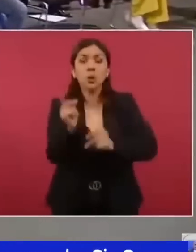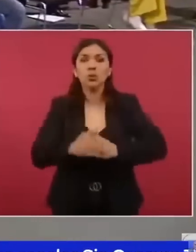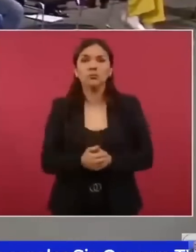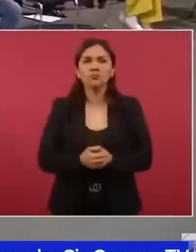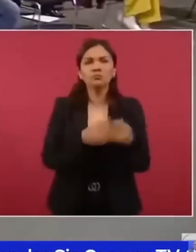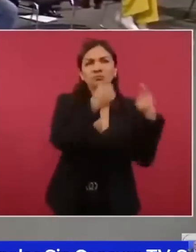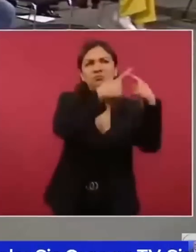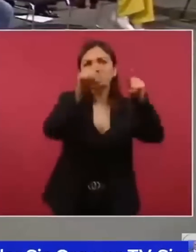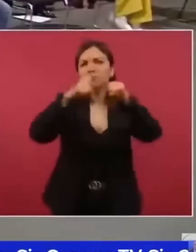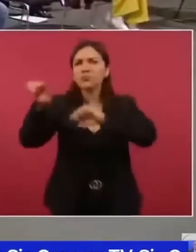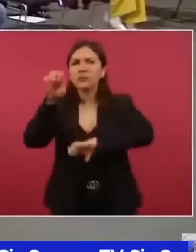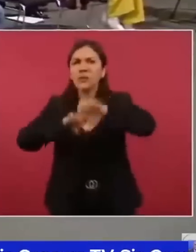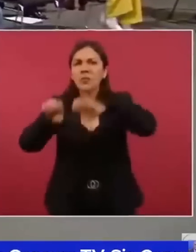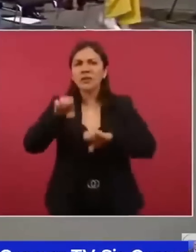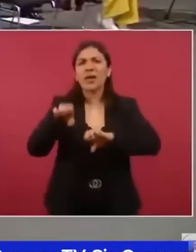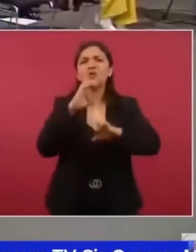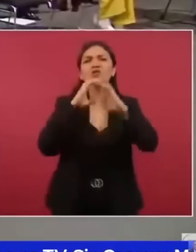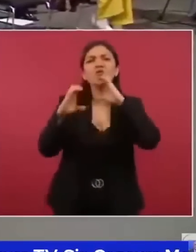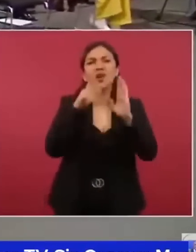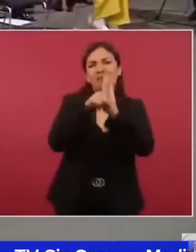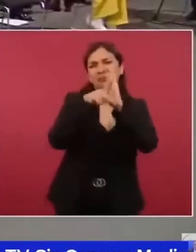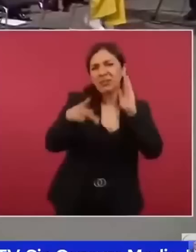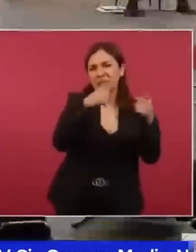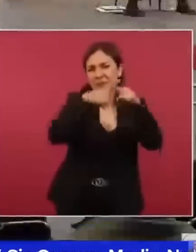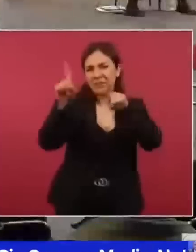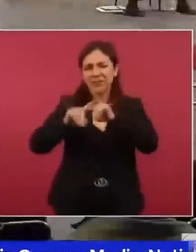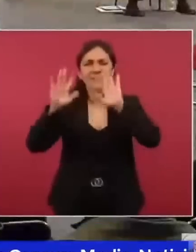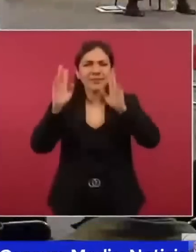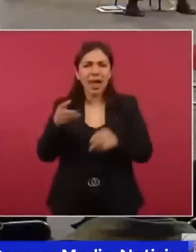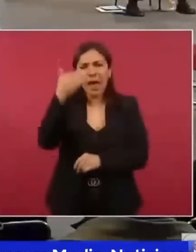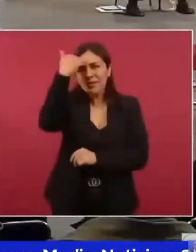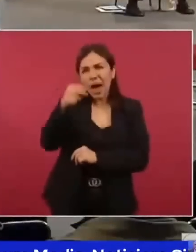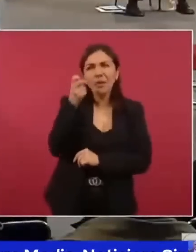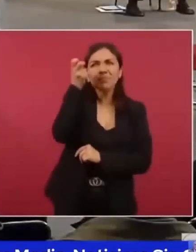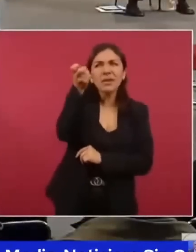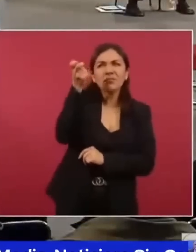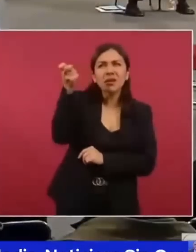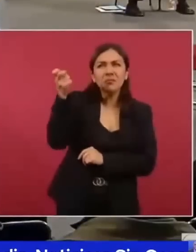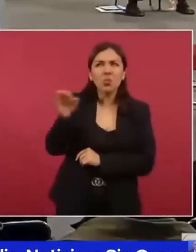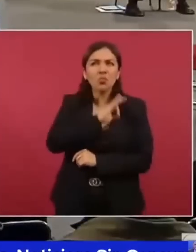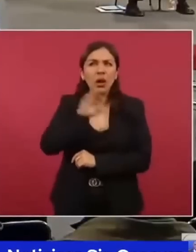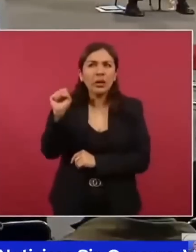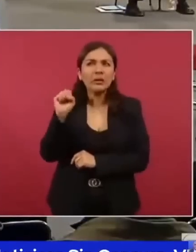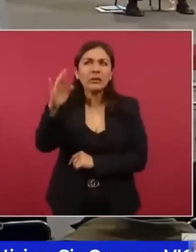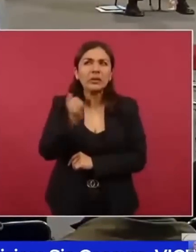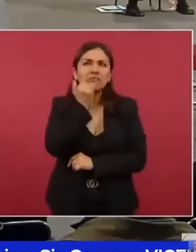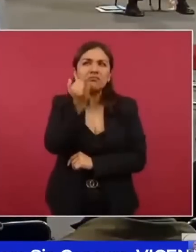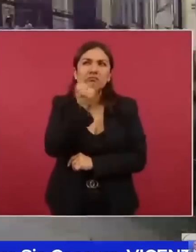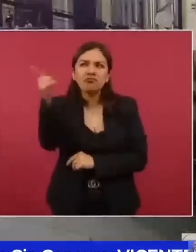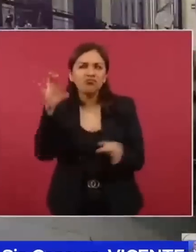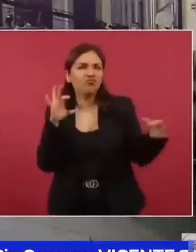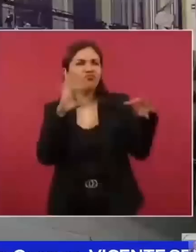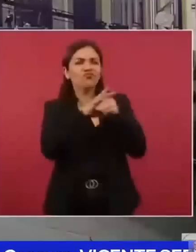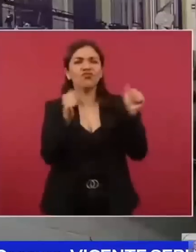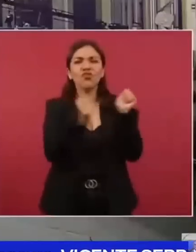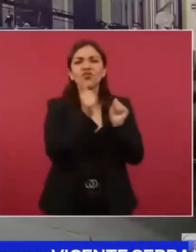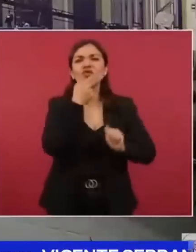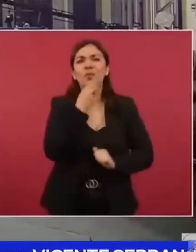medios de comunicación que han sido señalados, que están bajo sospecha de haber estado relacionados con Genaro García Luna de